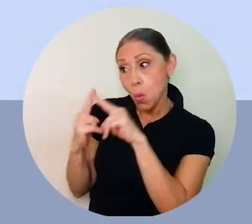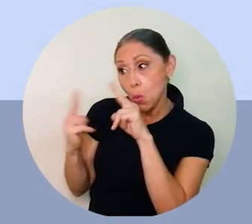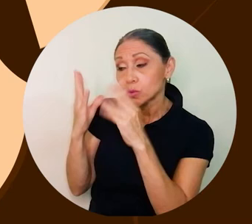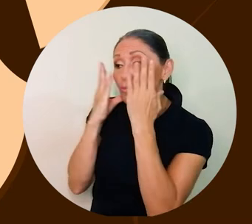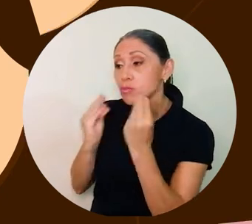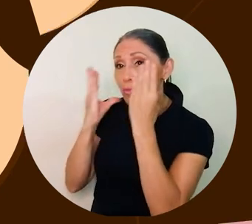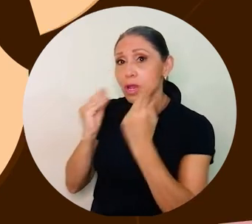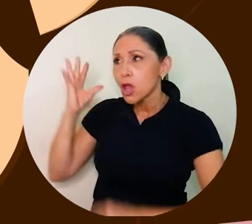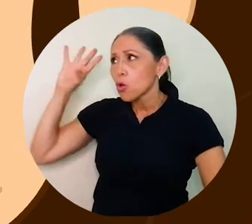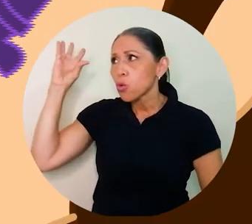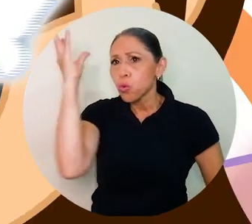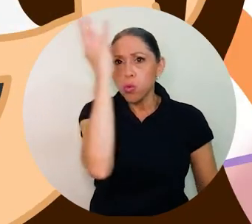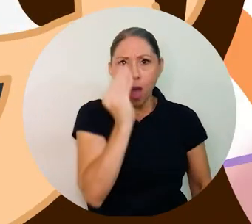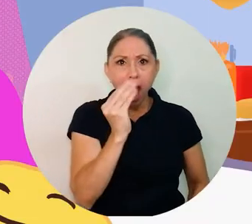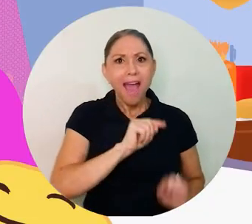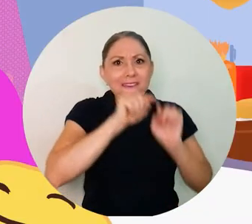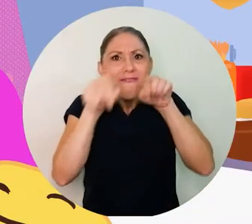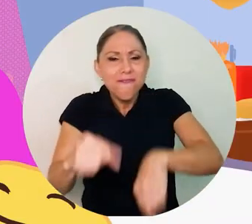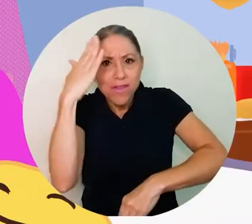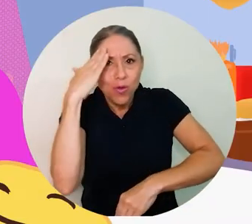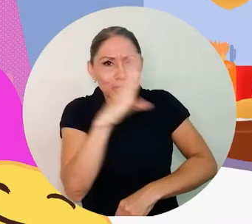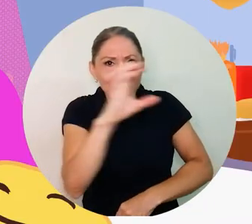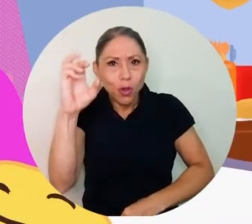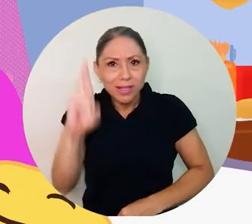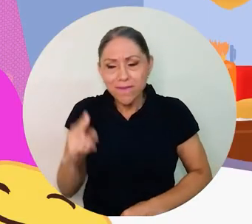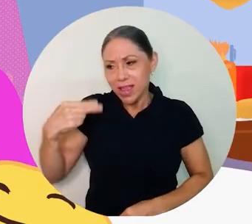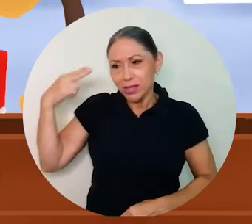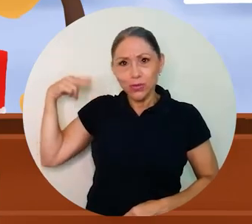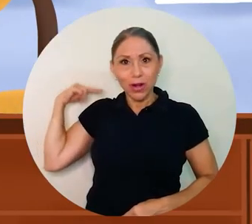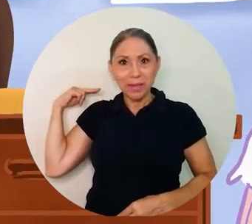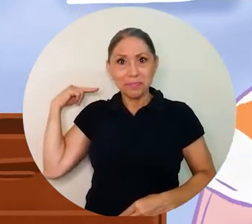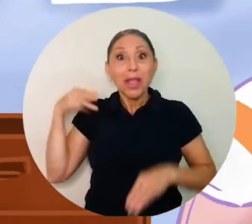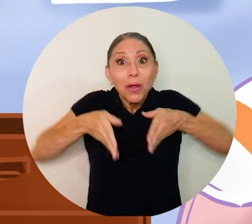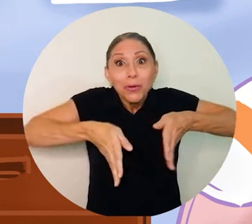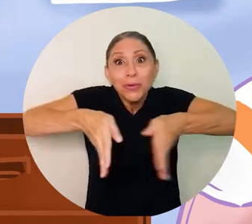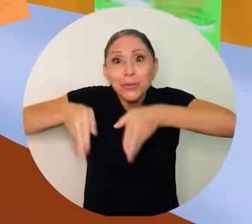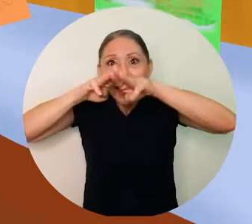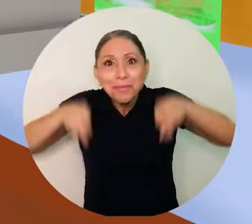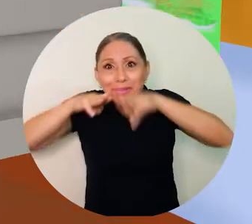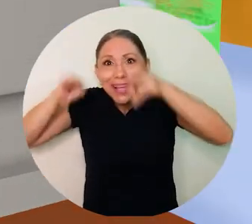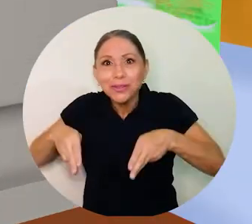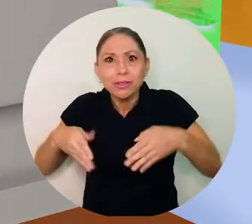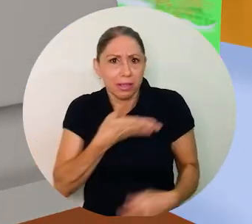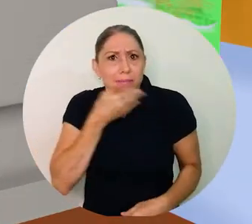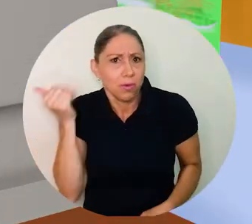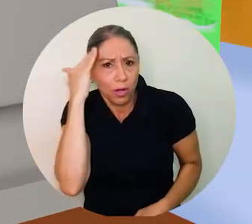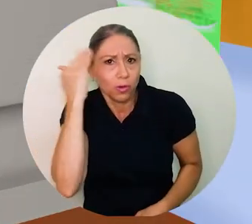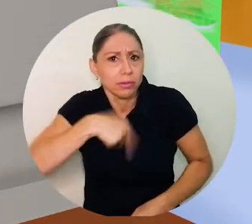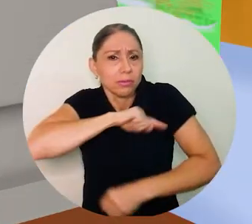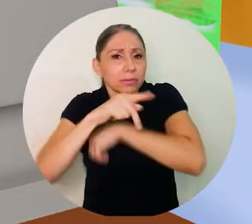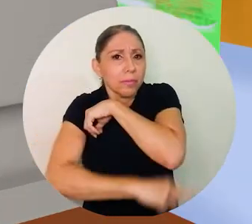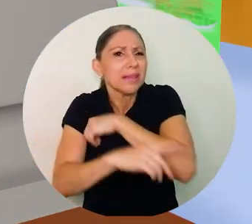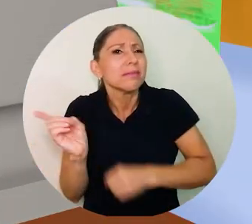conocí a Rimi, un extraterrestre que vino a aprender la historia de Costa Rica. ¡Ruta de museos! Y la mejor forma de conocer nuestro